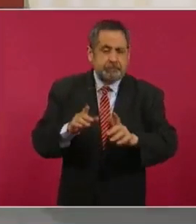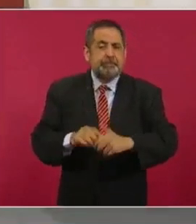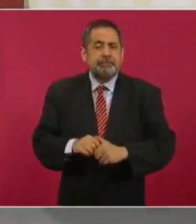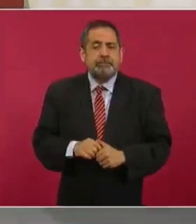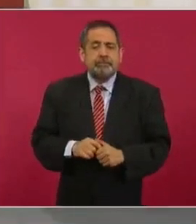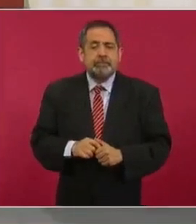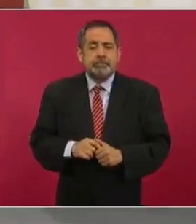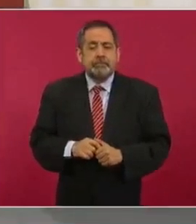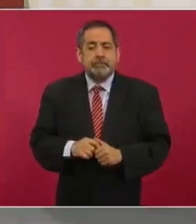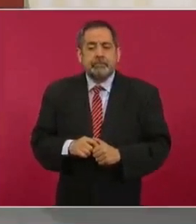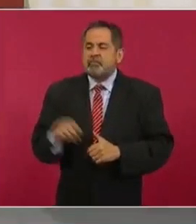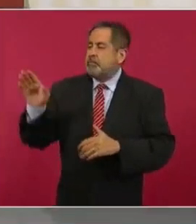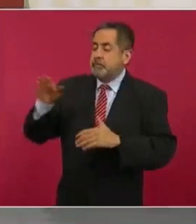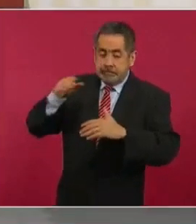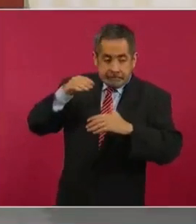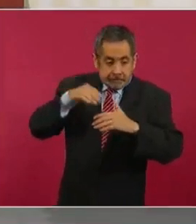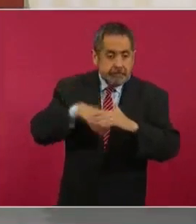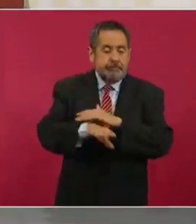Y al entrar a su despacho,